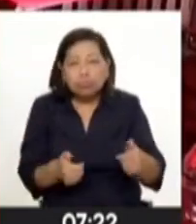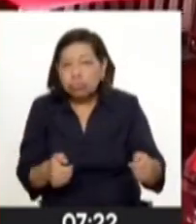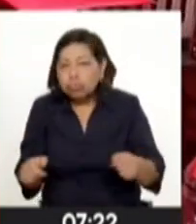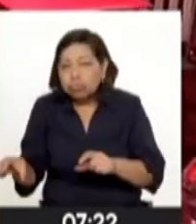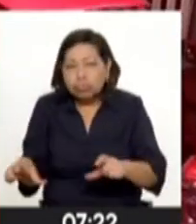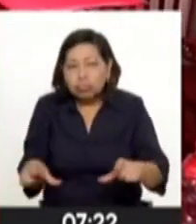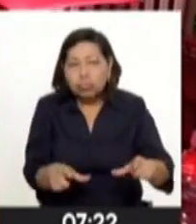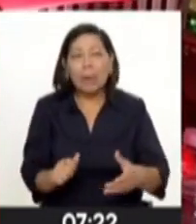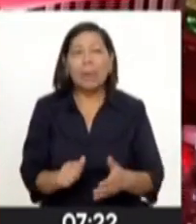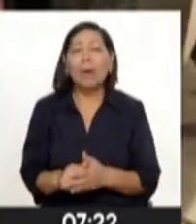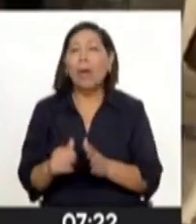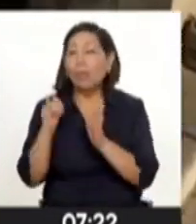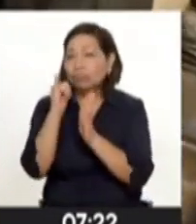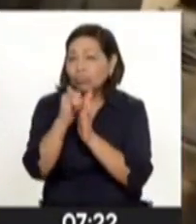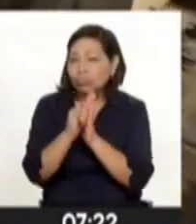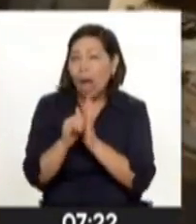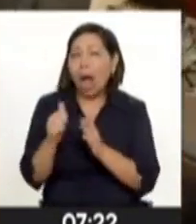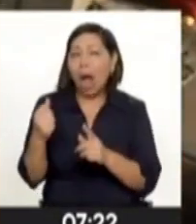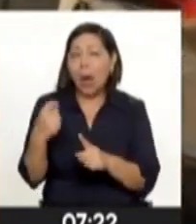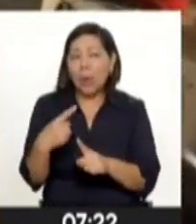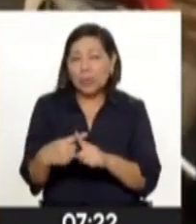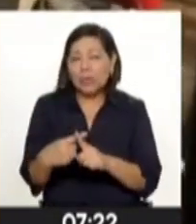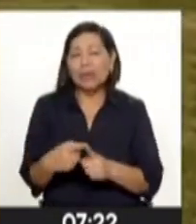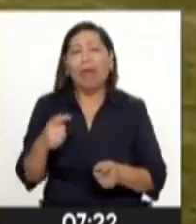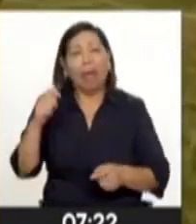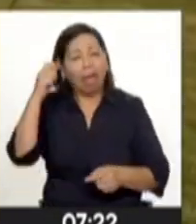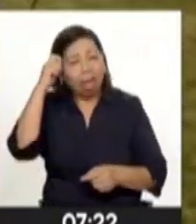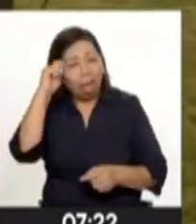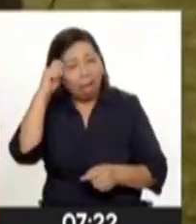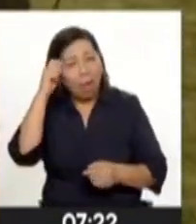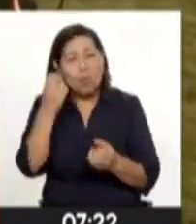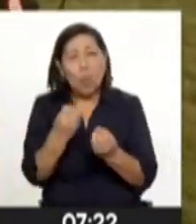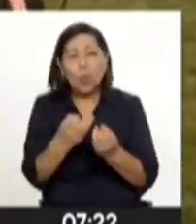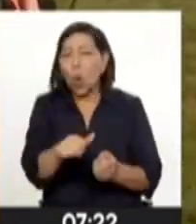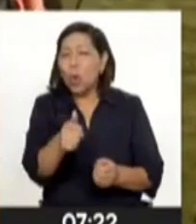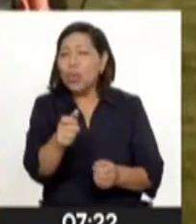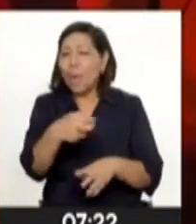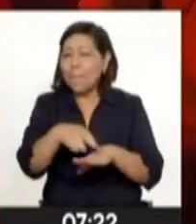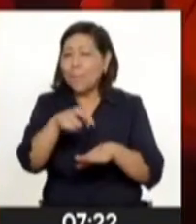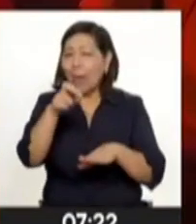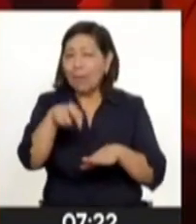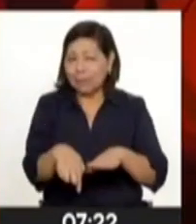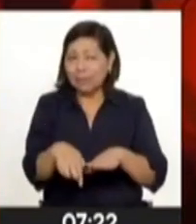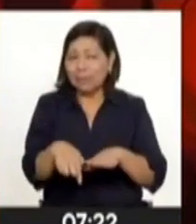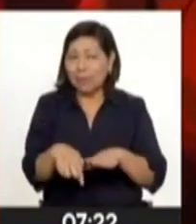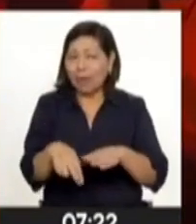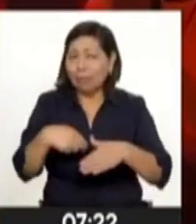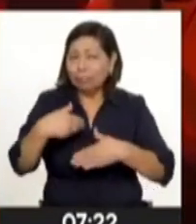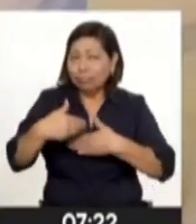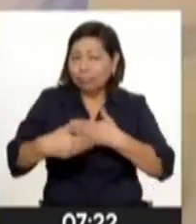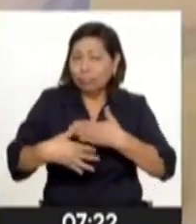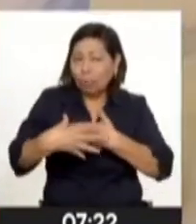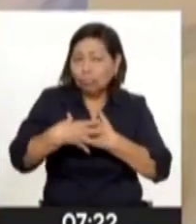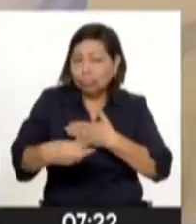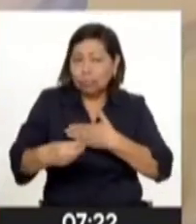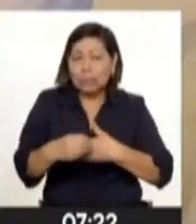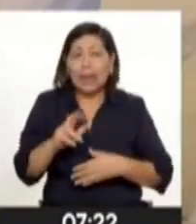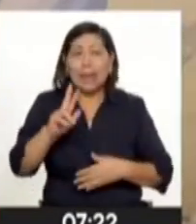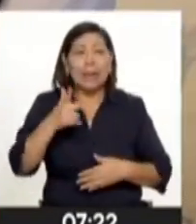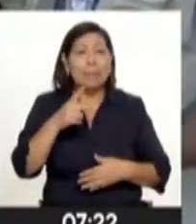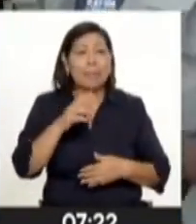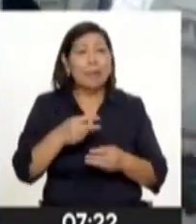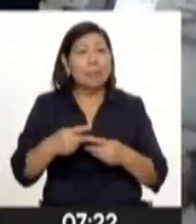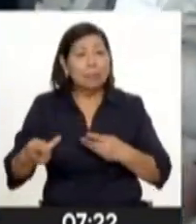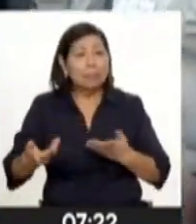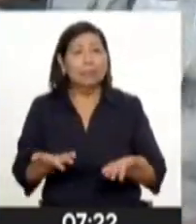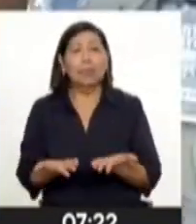transmisión, microfonistas, camarógrafos, auxiliares, asistentes, ingenieros y muchos otros profesionales llevaron adelante esta transmisión con más de 3.000 kilos